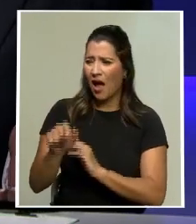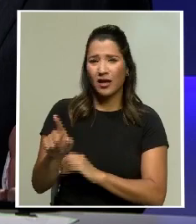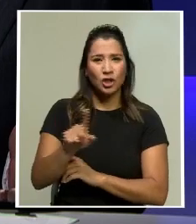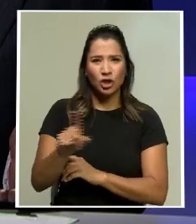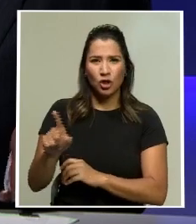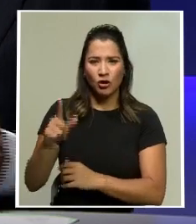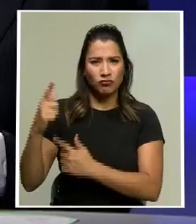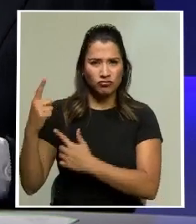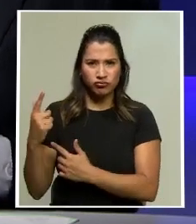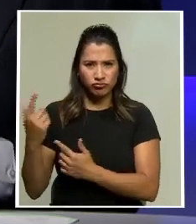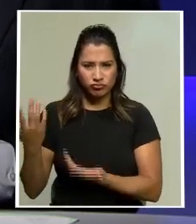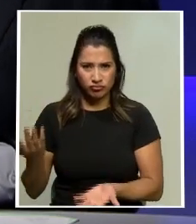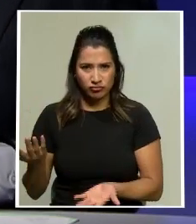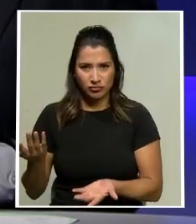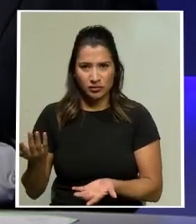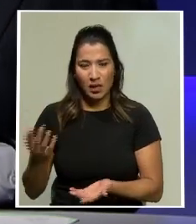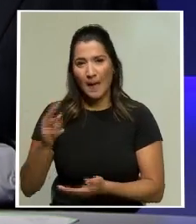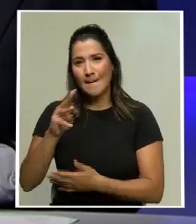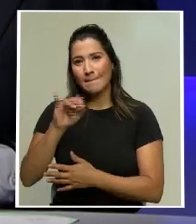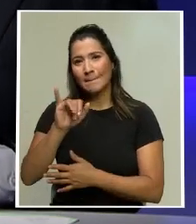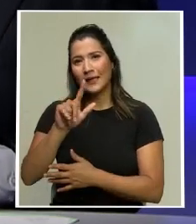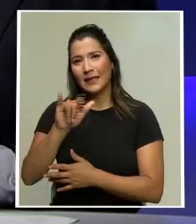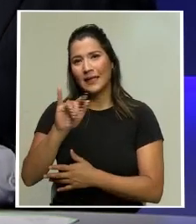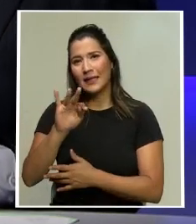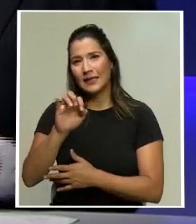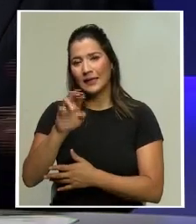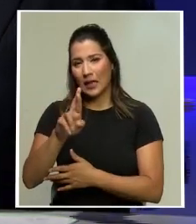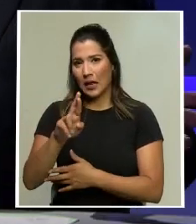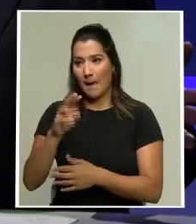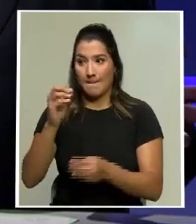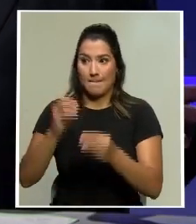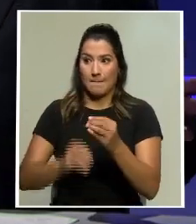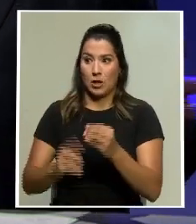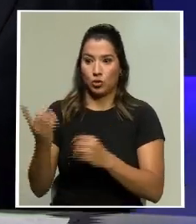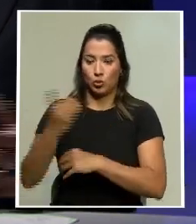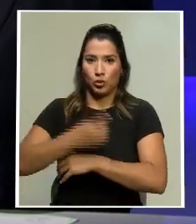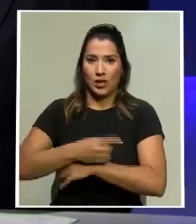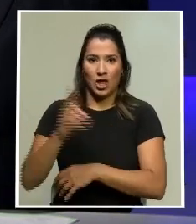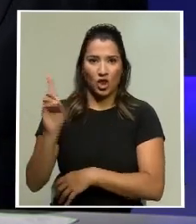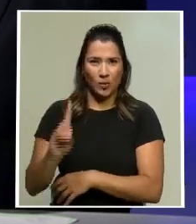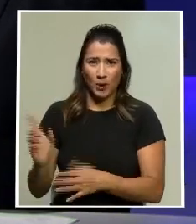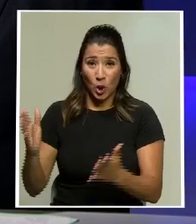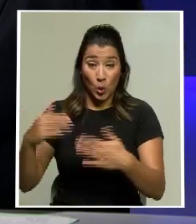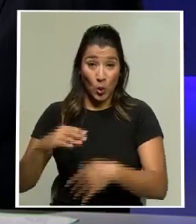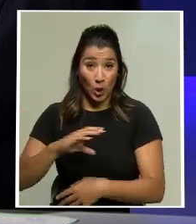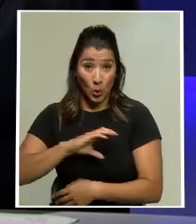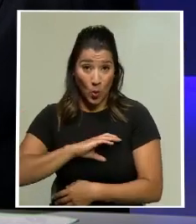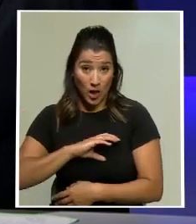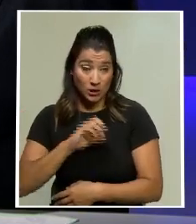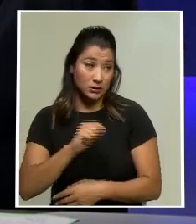Claro. Sobre todo un día domingo, no están ni los guardas. Claro.